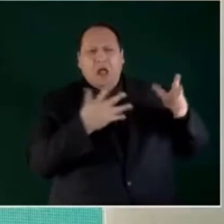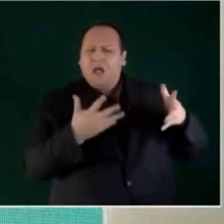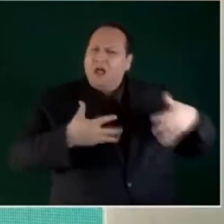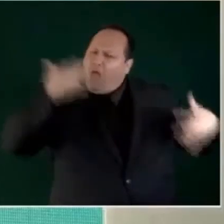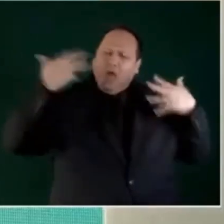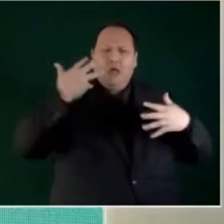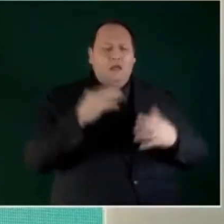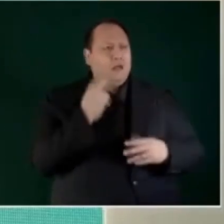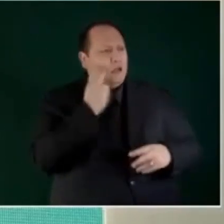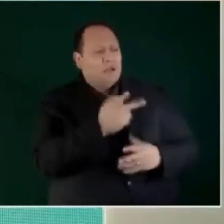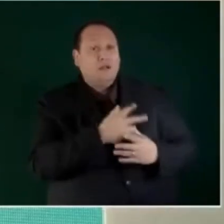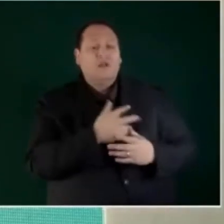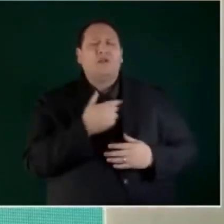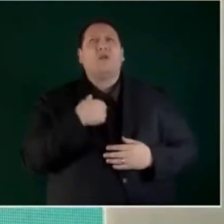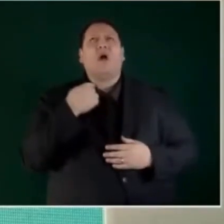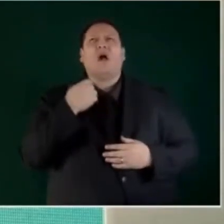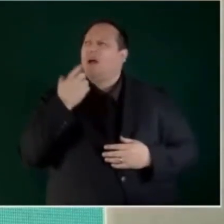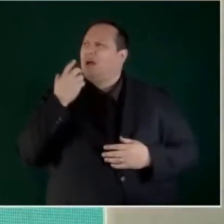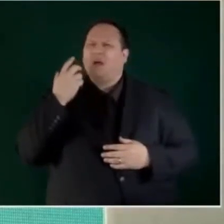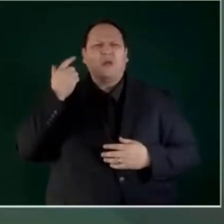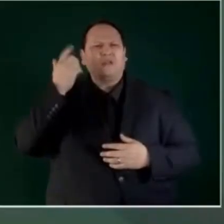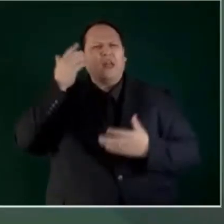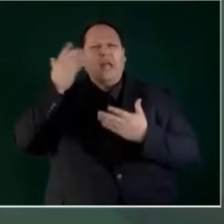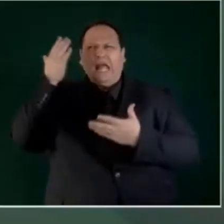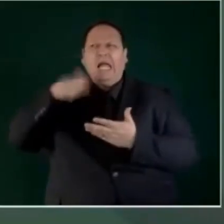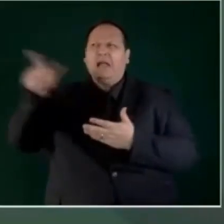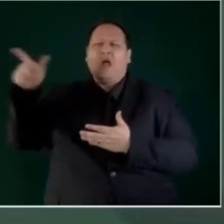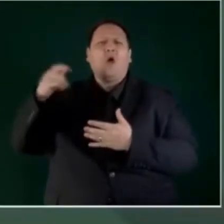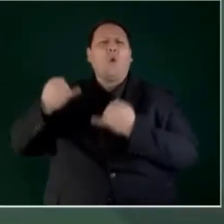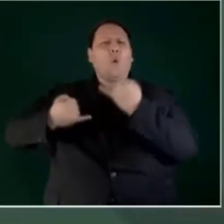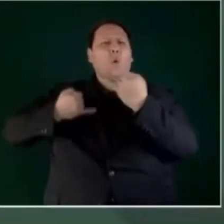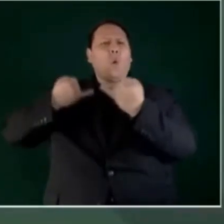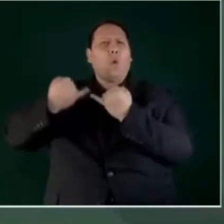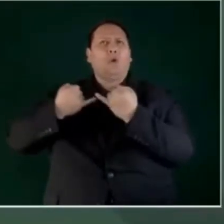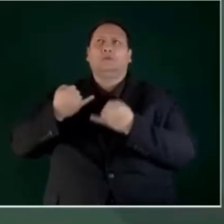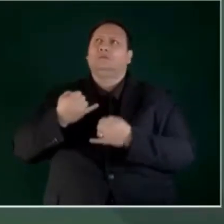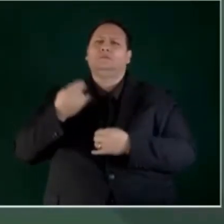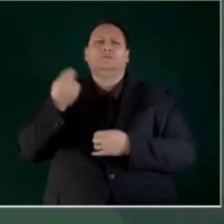Estaba yo enterando de un juego donde sueltan,